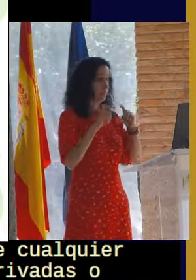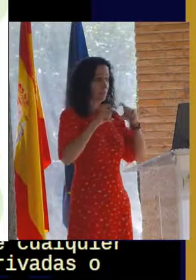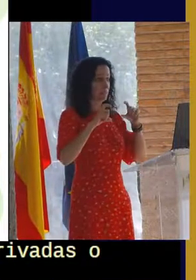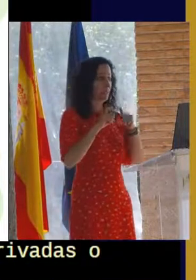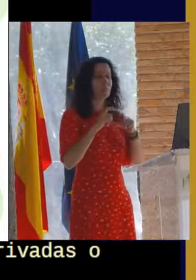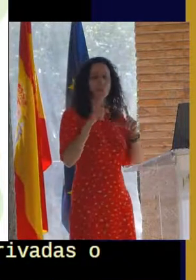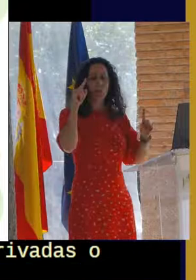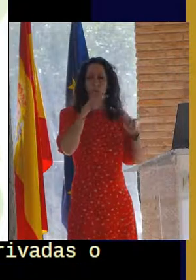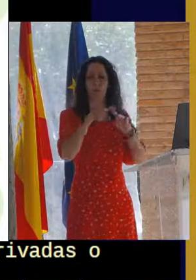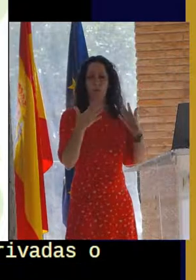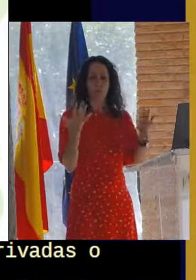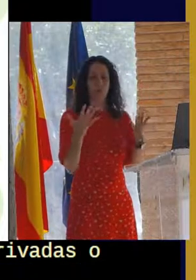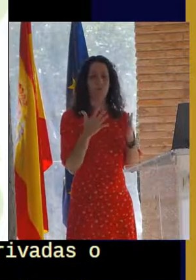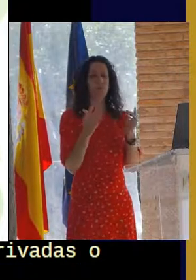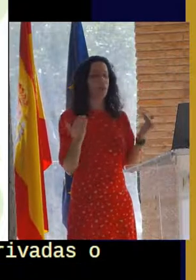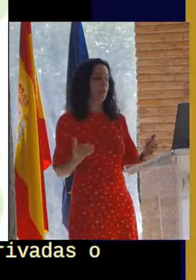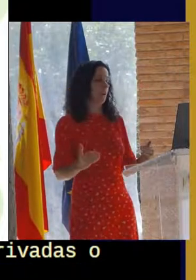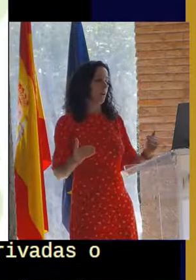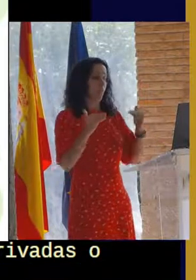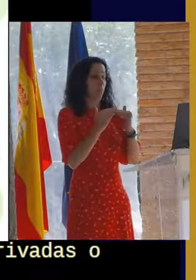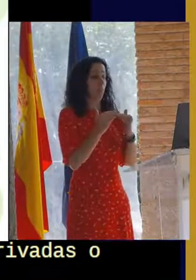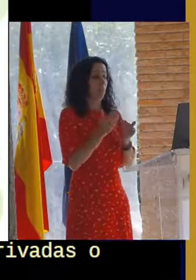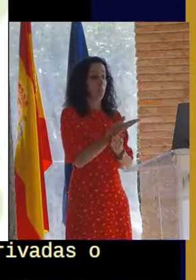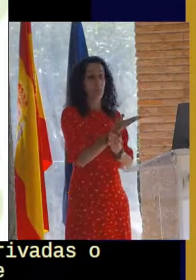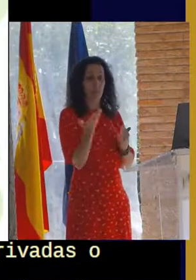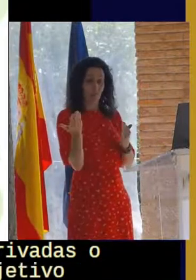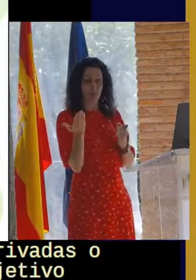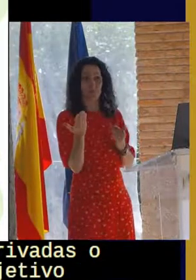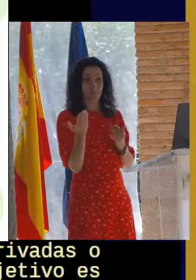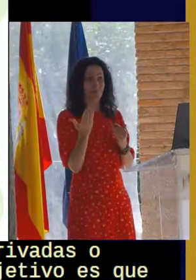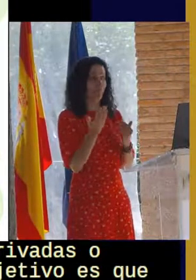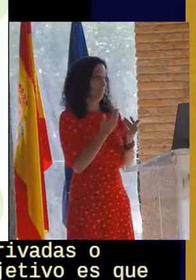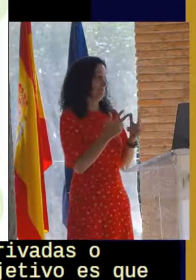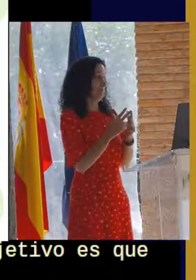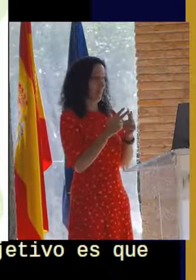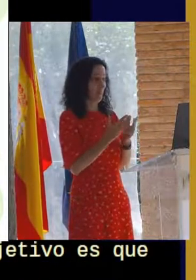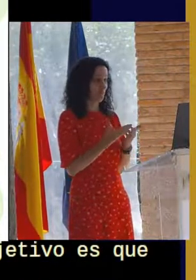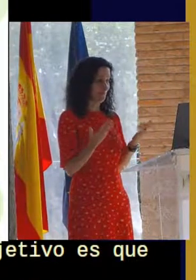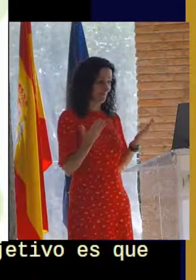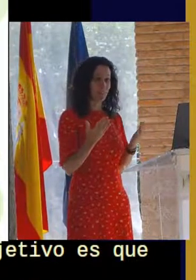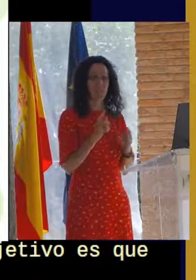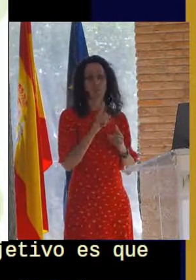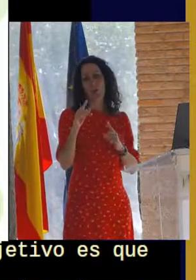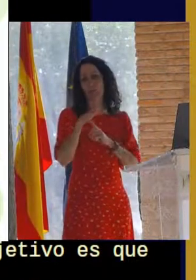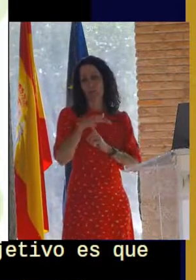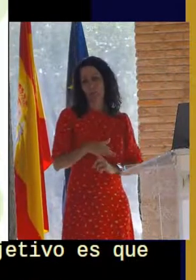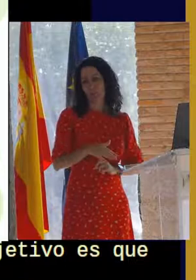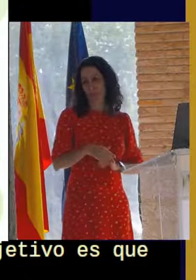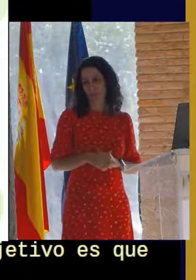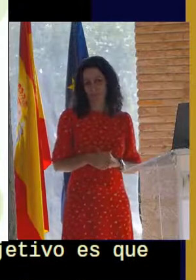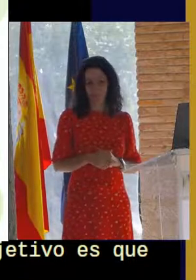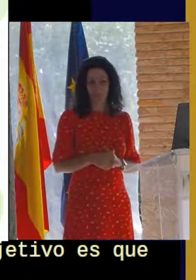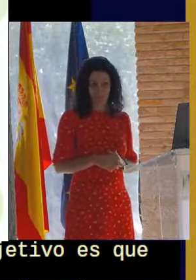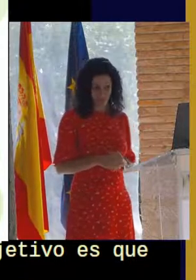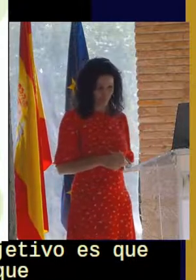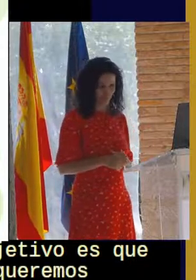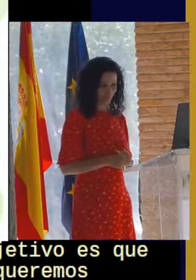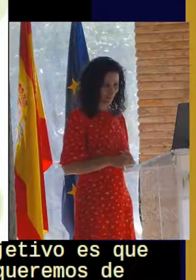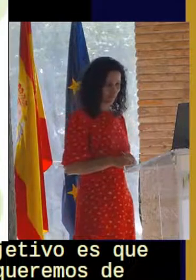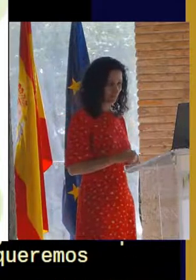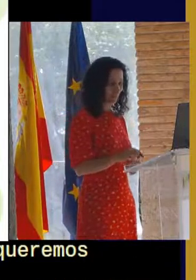públicas que también Sino de todos porque el objetivo es que seamos iguales porque vivimos en sociedad y no